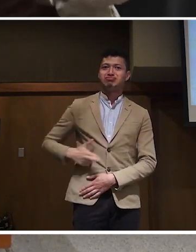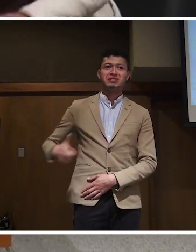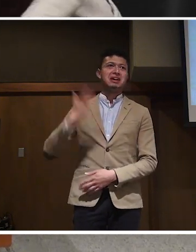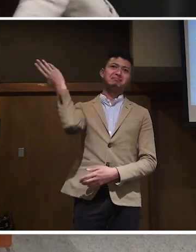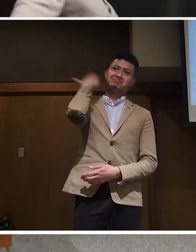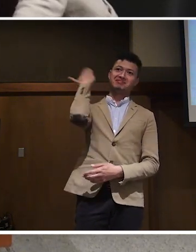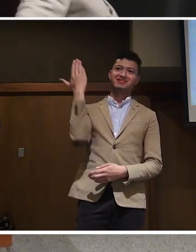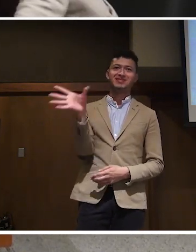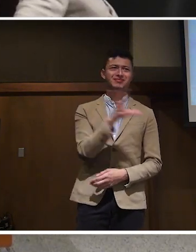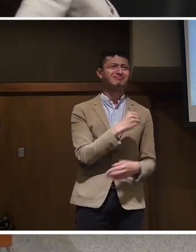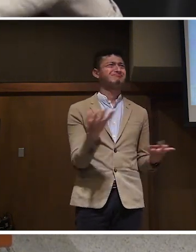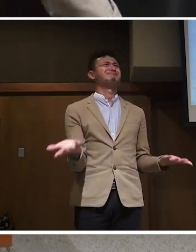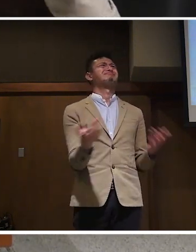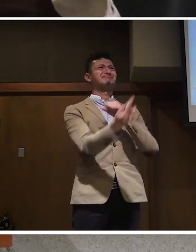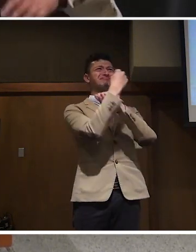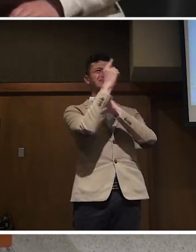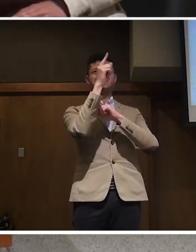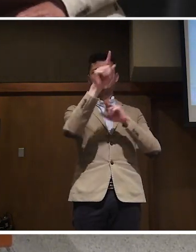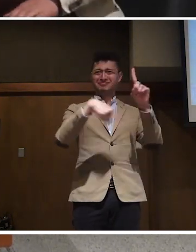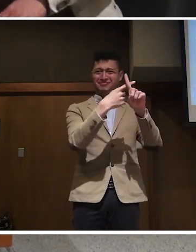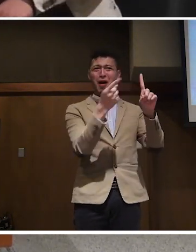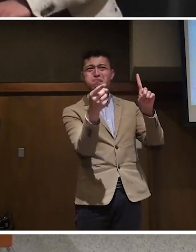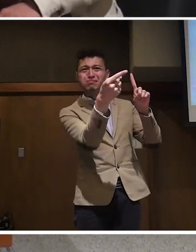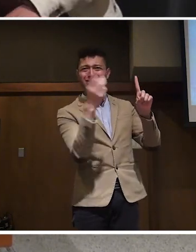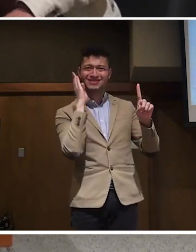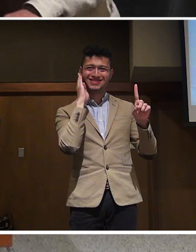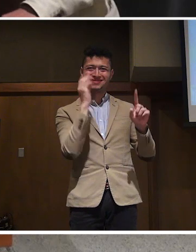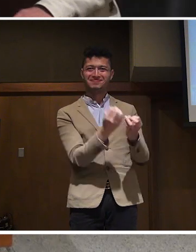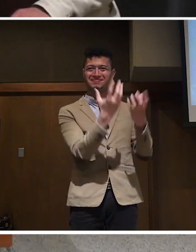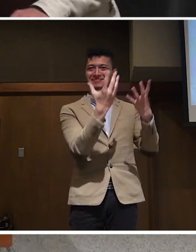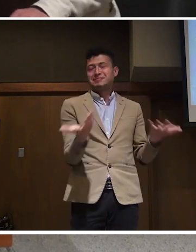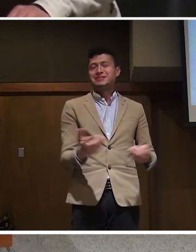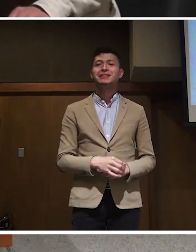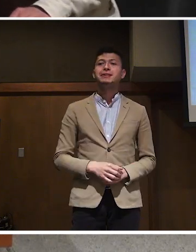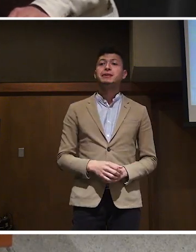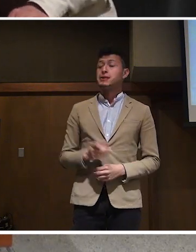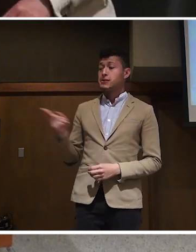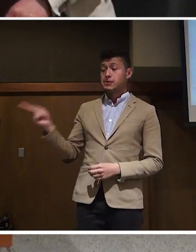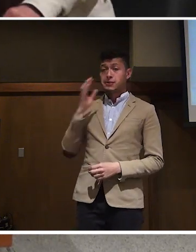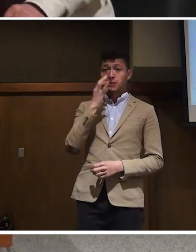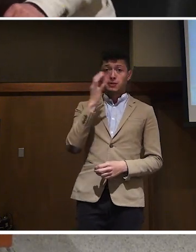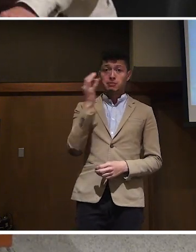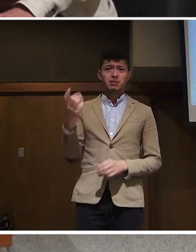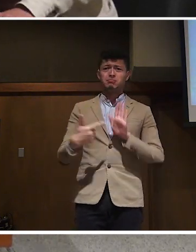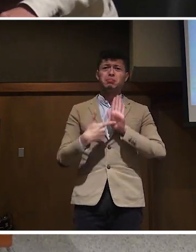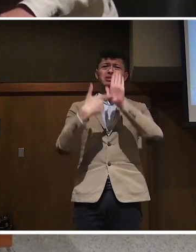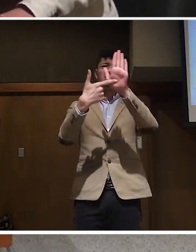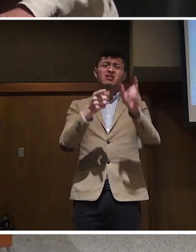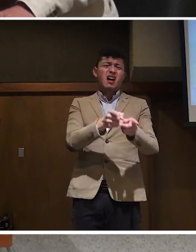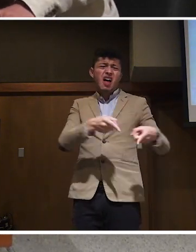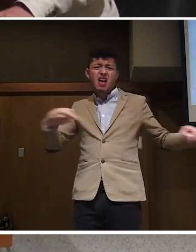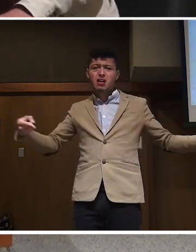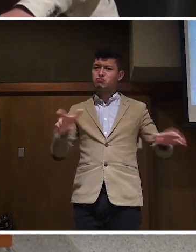Muy bien. Bueno, realmente Jorge Orlando Melo no necesita mayor